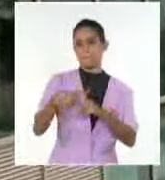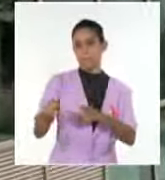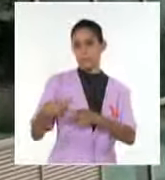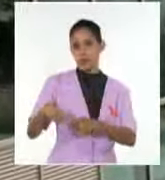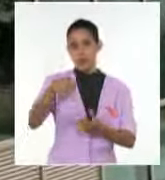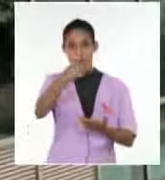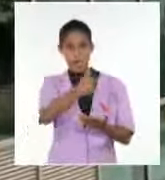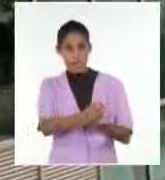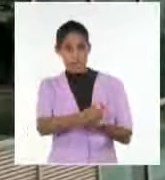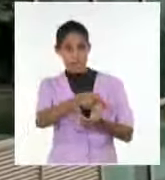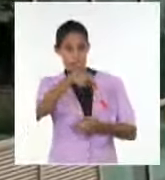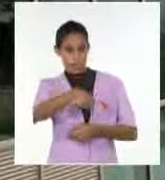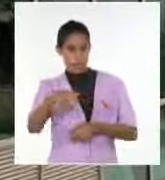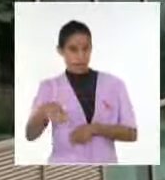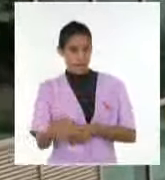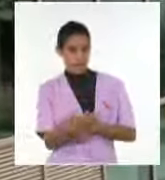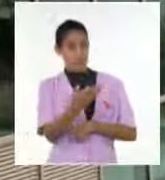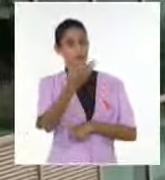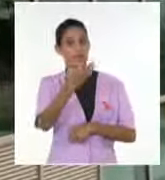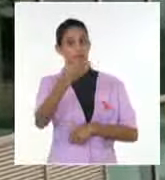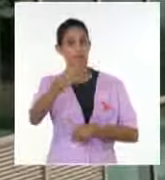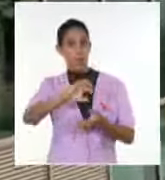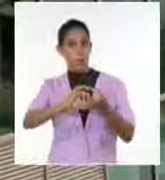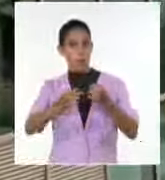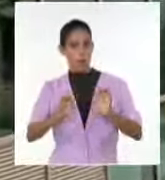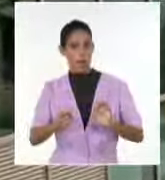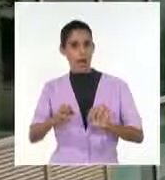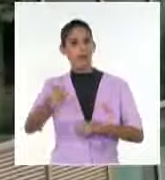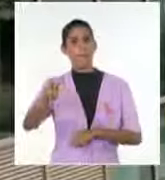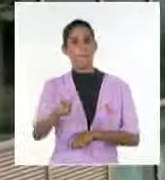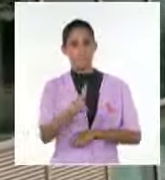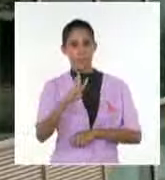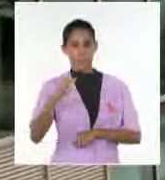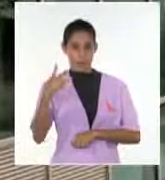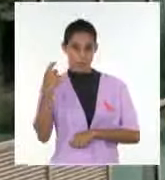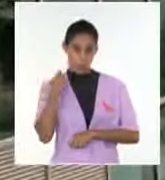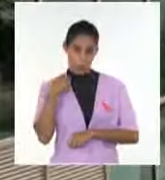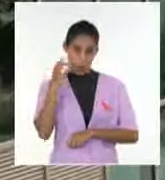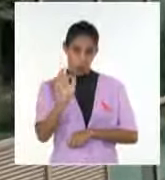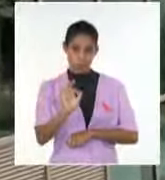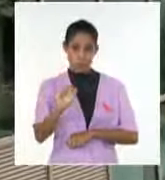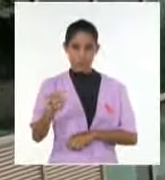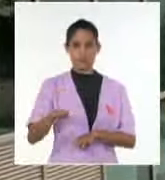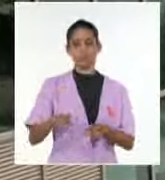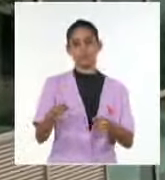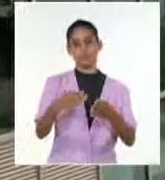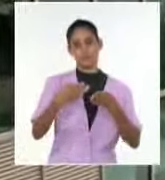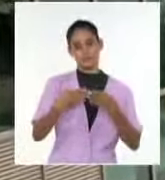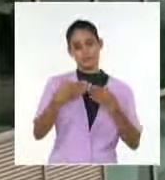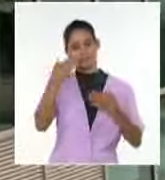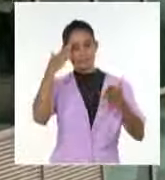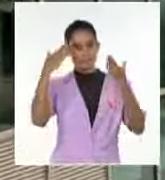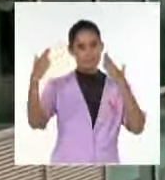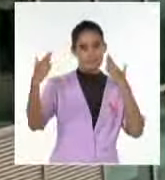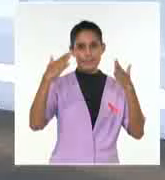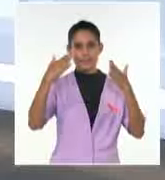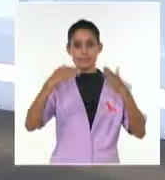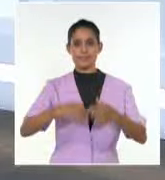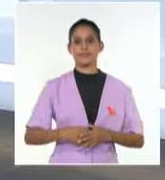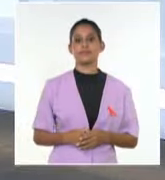capital francesa, sede de la 33ª edición de los Juegos Olímpicos, devolvemos la señal a los estudios centrales en La